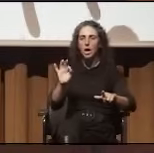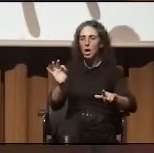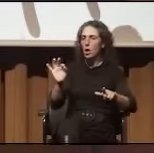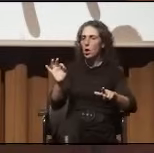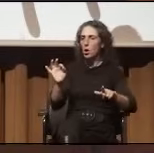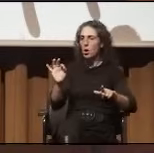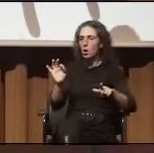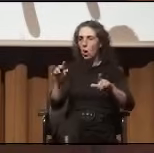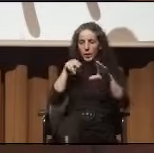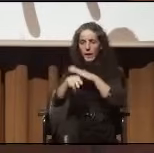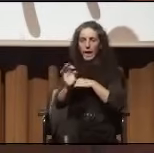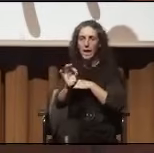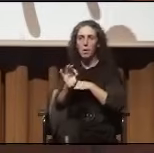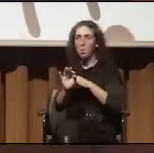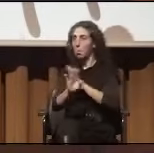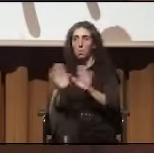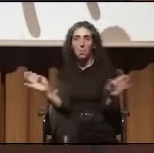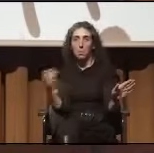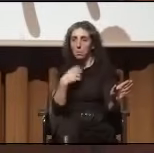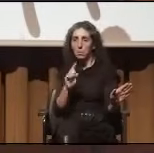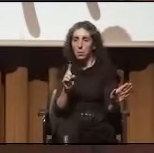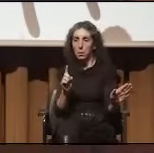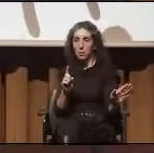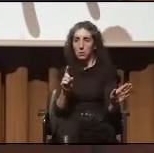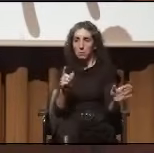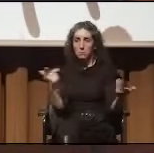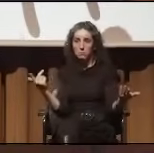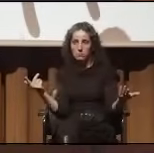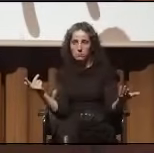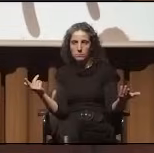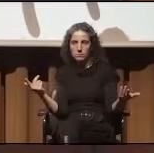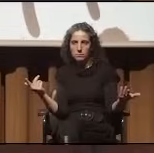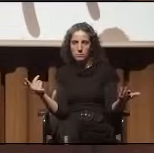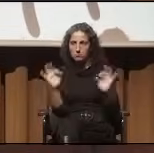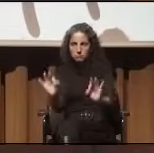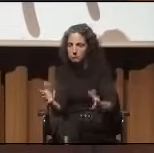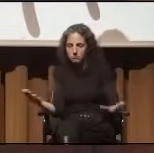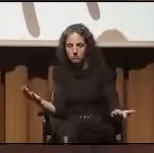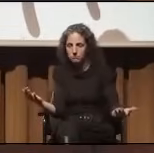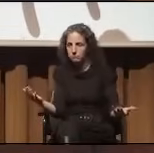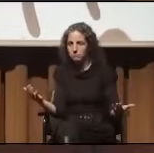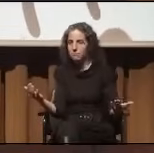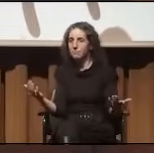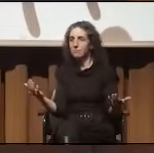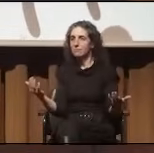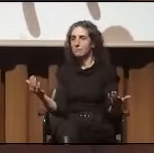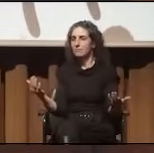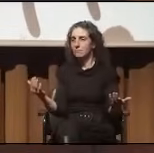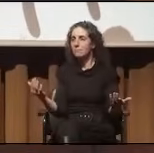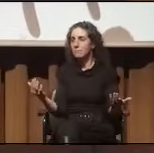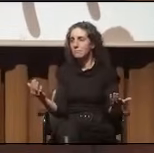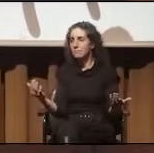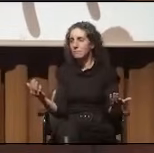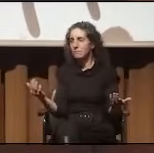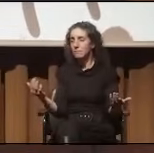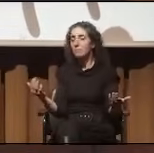magnética. Tenemos el cuerpo a cuerpo. Y aquí, poca broma. O te la juegas y haces eso, o lo que estás haciendo es hacer el